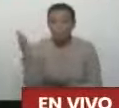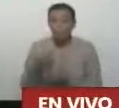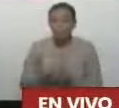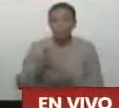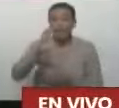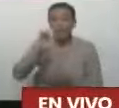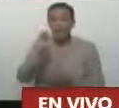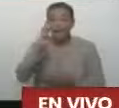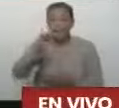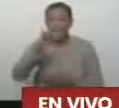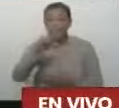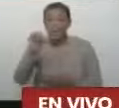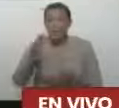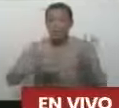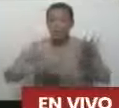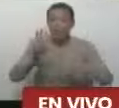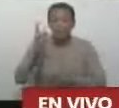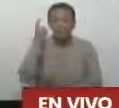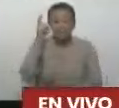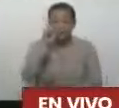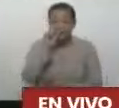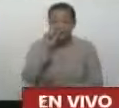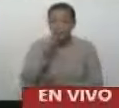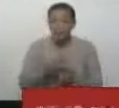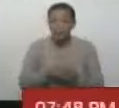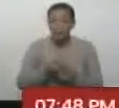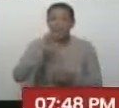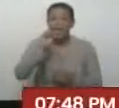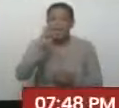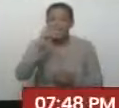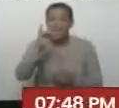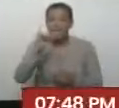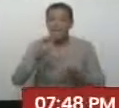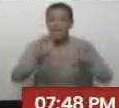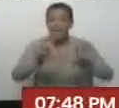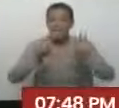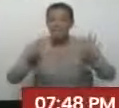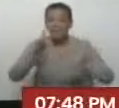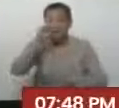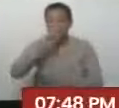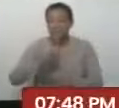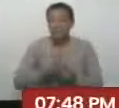Camilo López, 15 años. Daniel Salazar, 16 años.